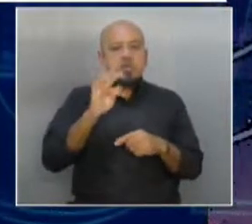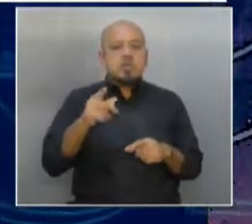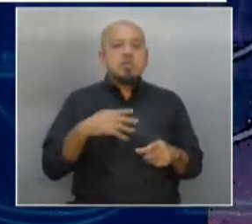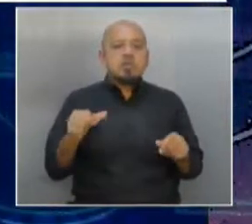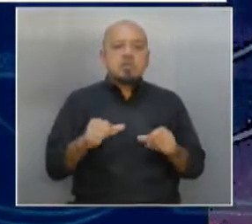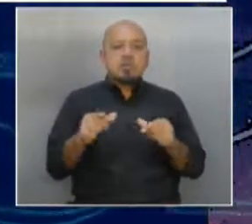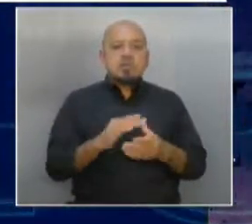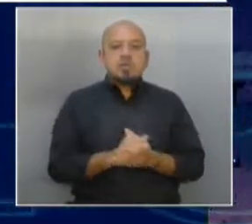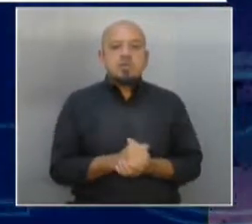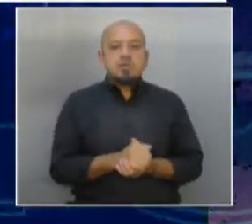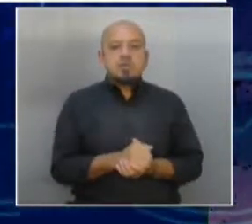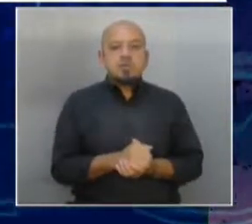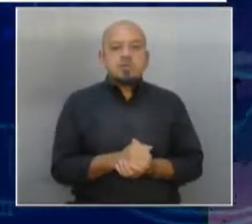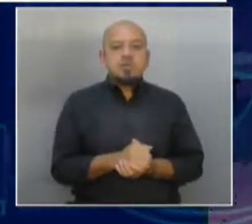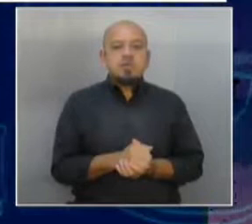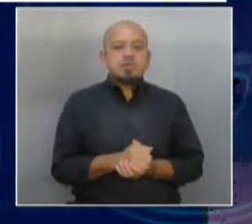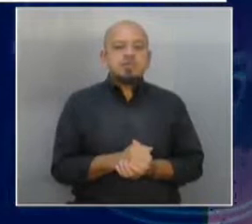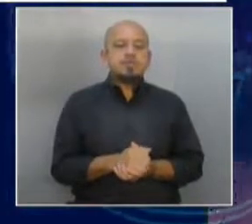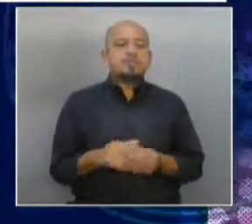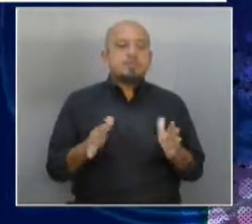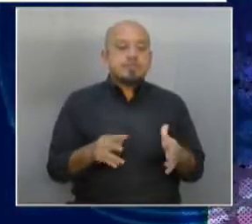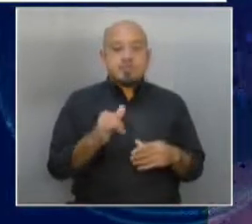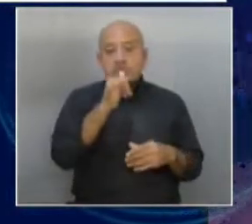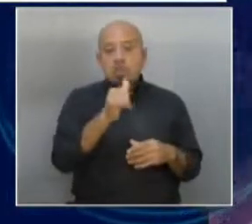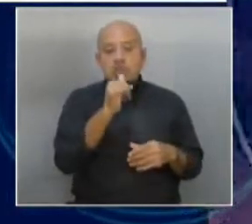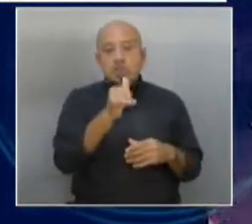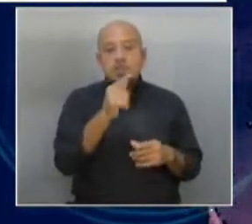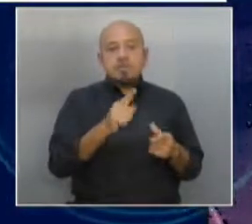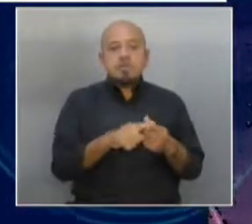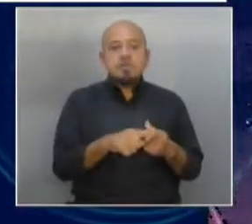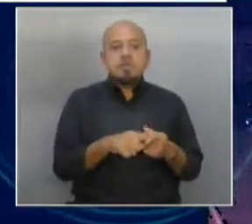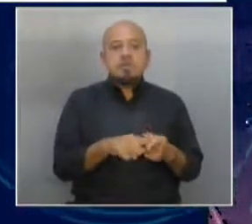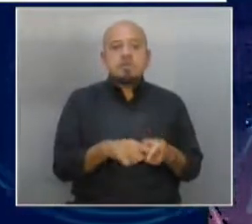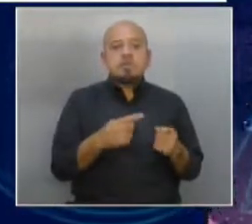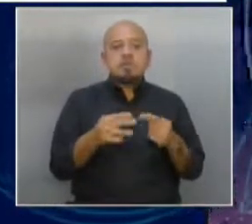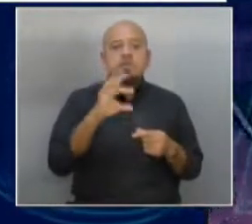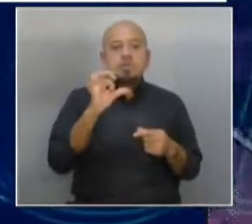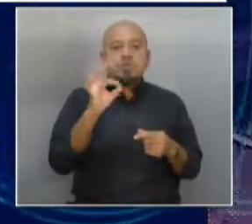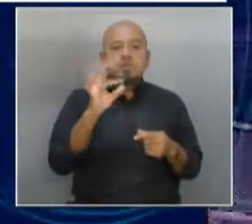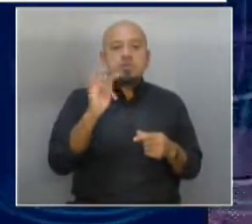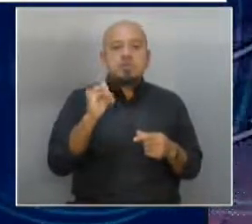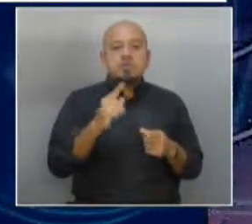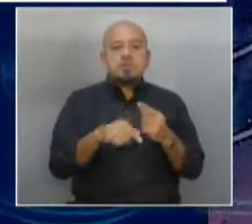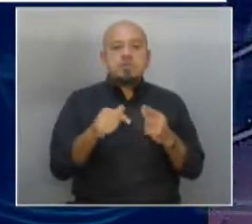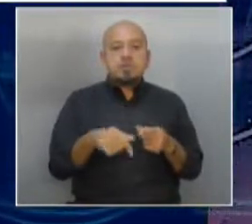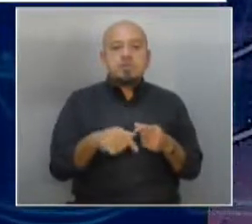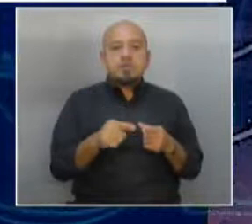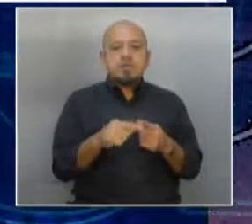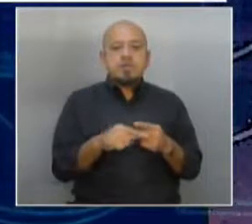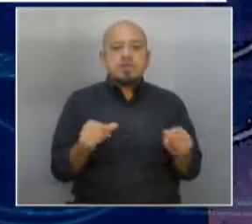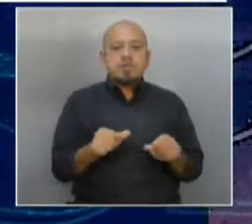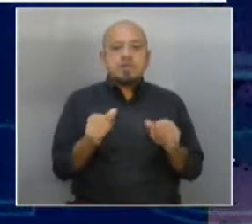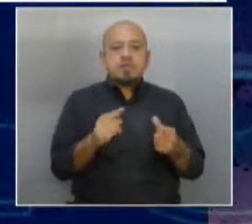compartiendo. Bueno, eso más o menos contarles de qué se trata el colectivo, y Sofía nos va a contar más precisamente qué están trabajando en los talleres,